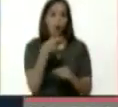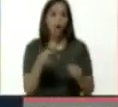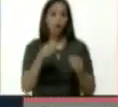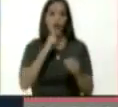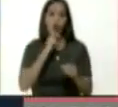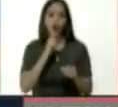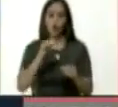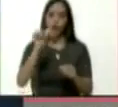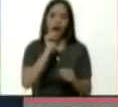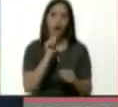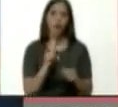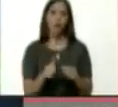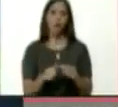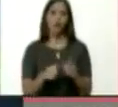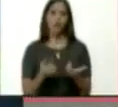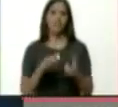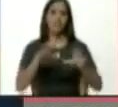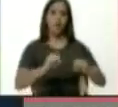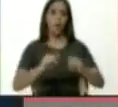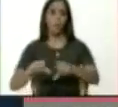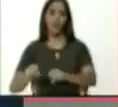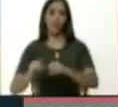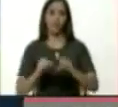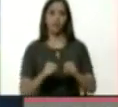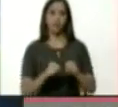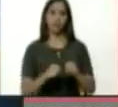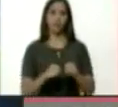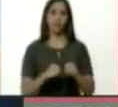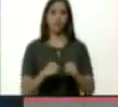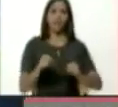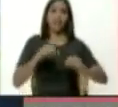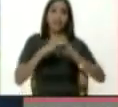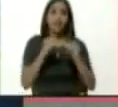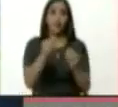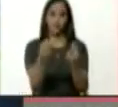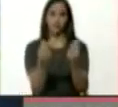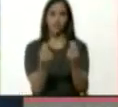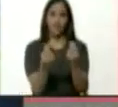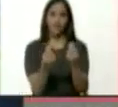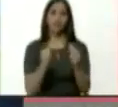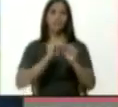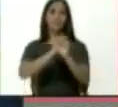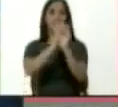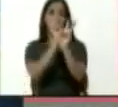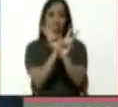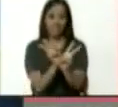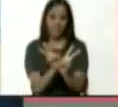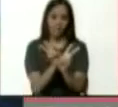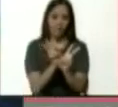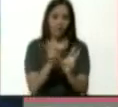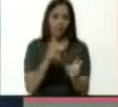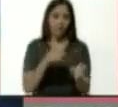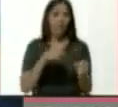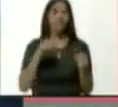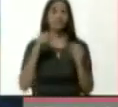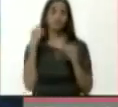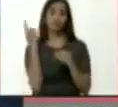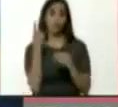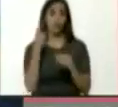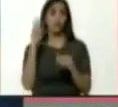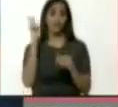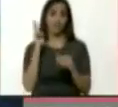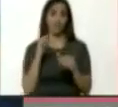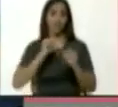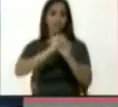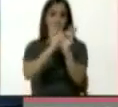agua, que están marcando el terreno. Todo se simplifica a dinero. Y toda esta situación satelital. Bueno, que no es nada más Venezuela que tiene satélites, no es nada más